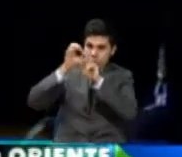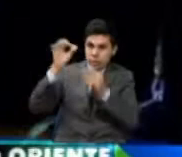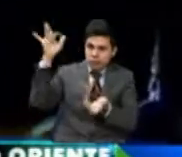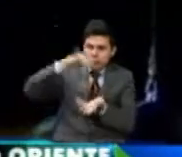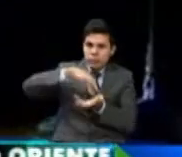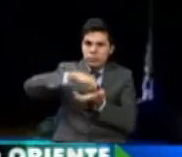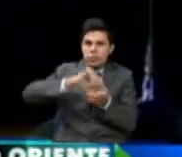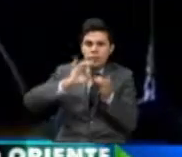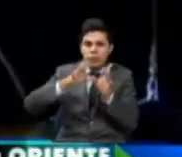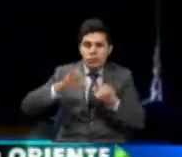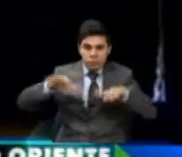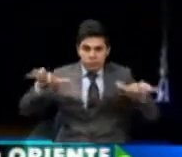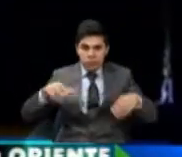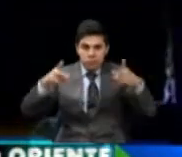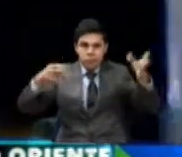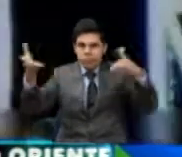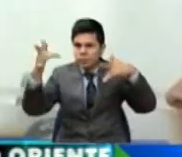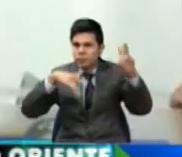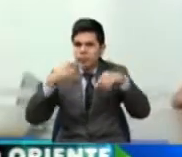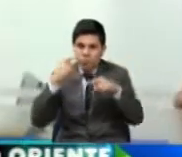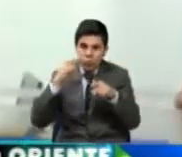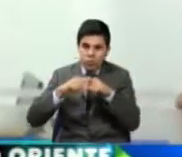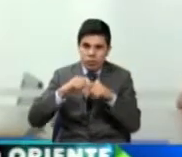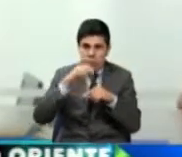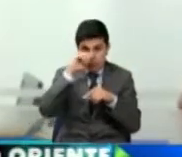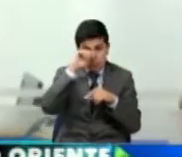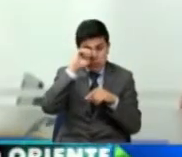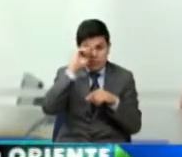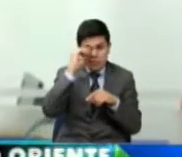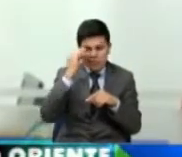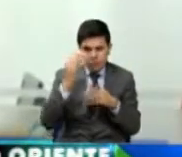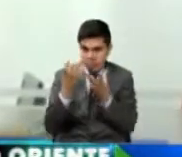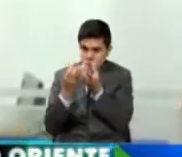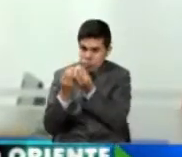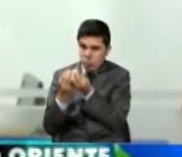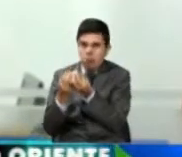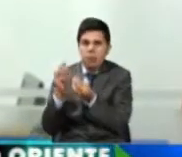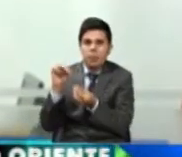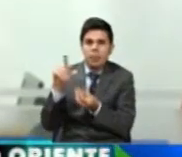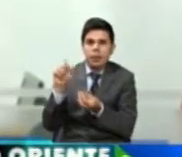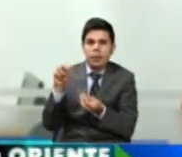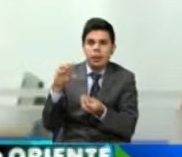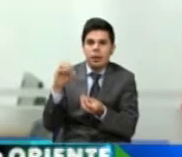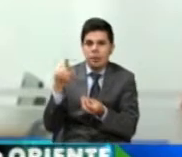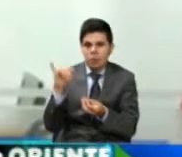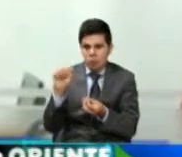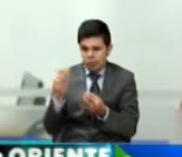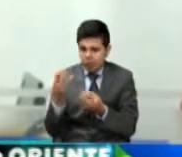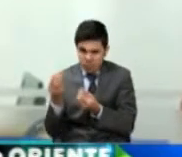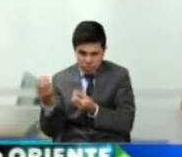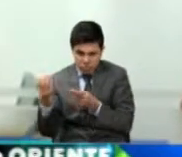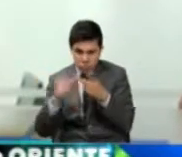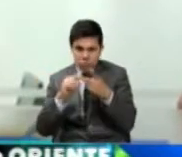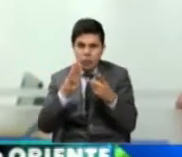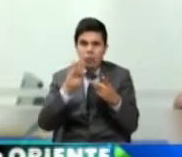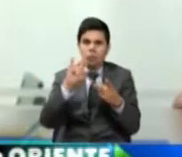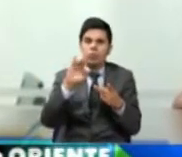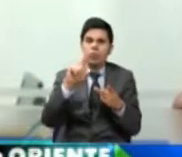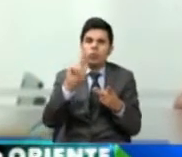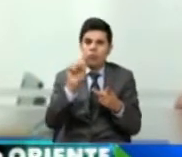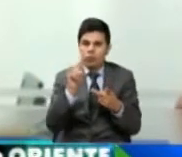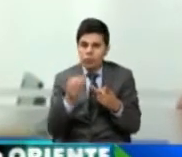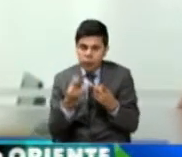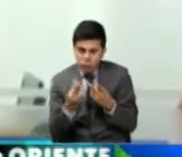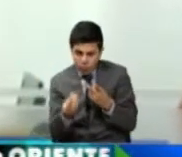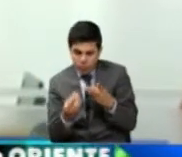temporada que traiga un buen número de asistentes. Viene Aljibe de Melancolía, de Claque Teatro, viene Los Misterios Bufos,